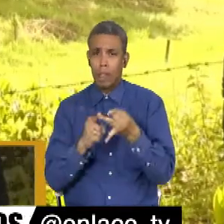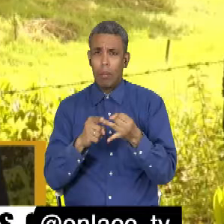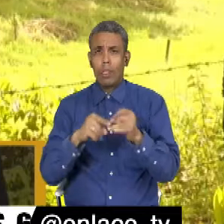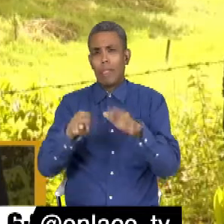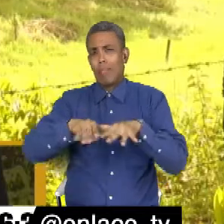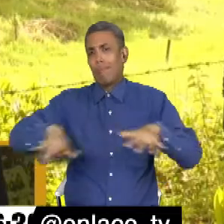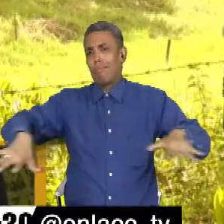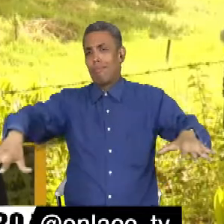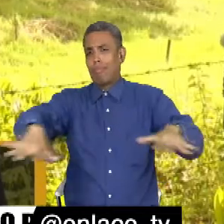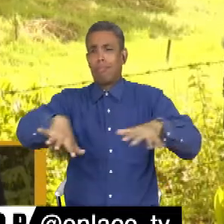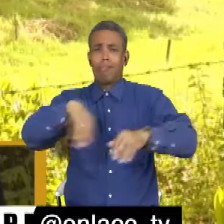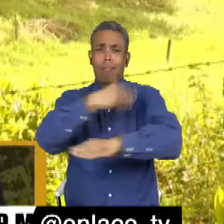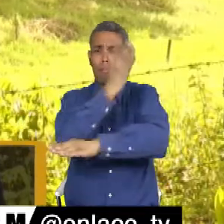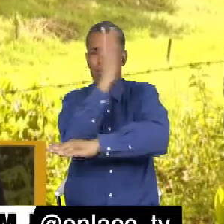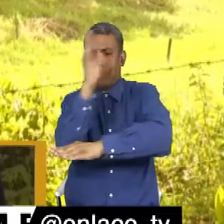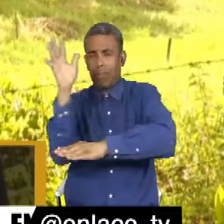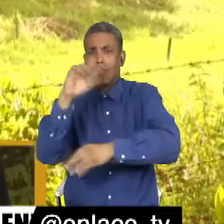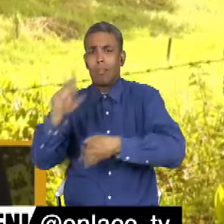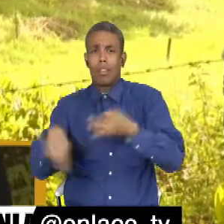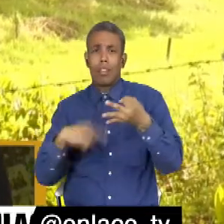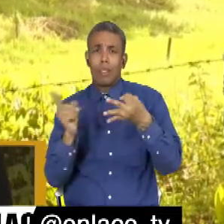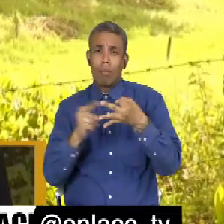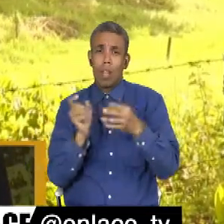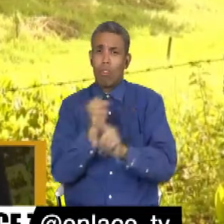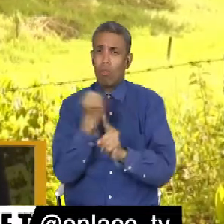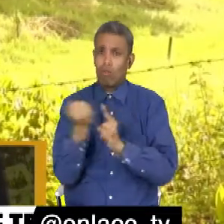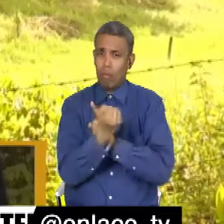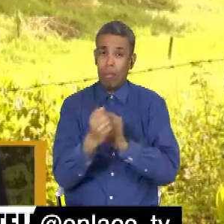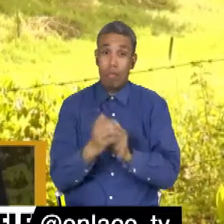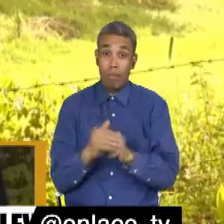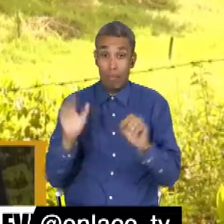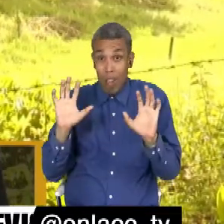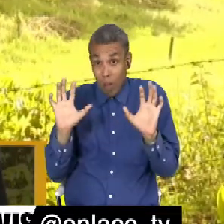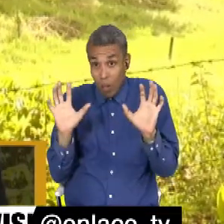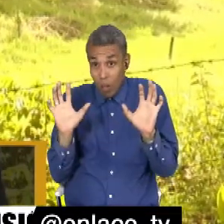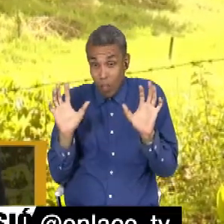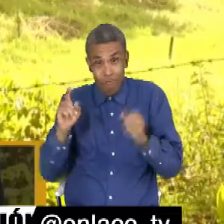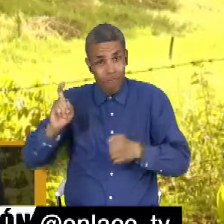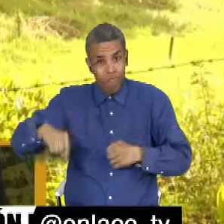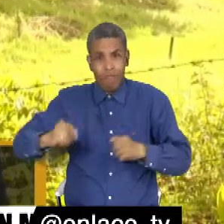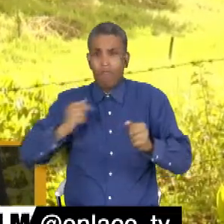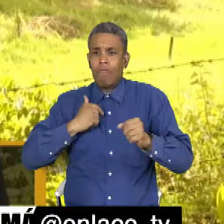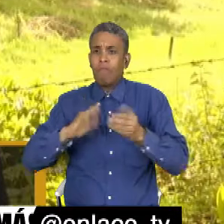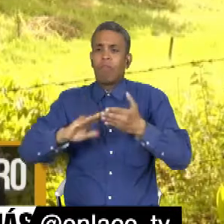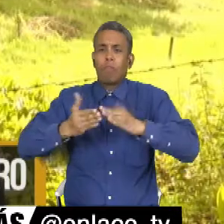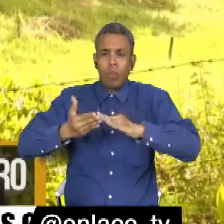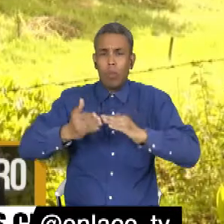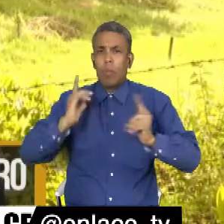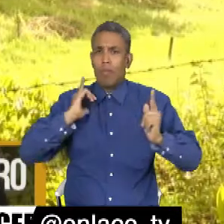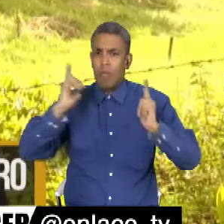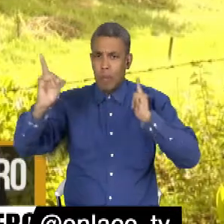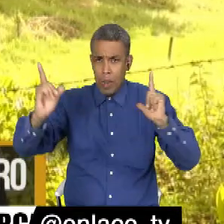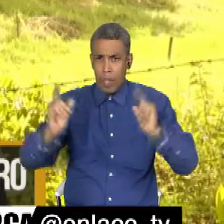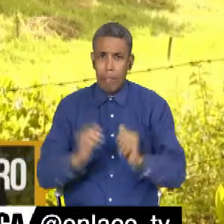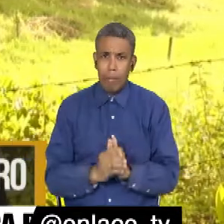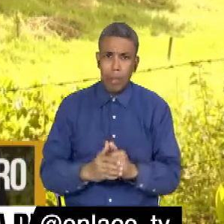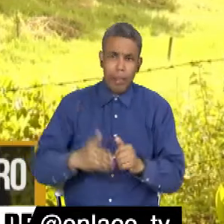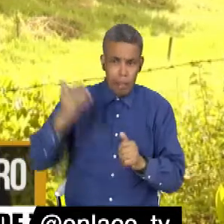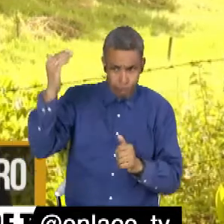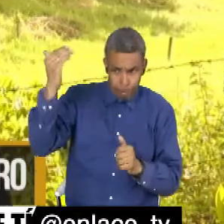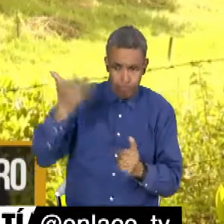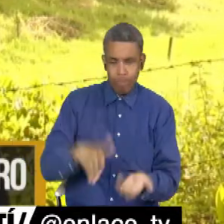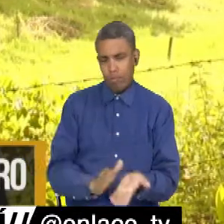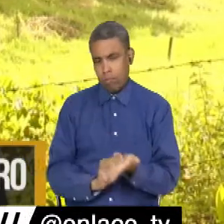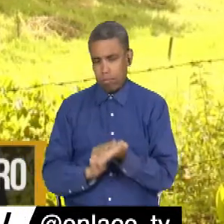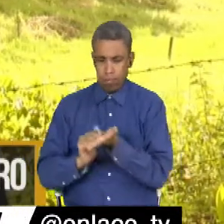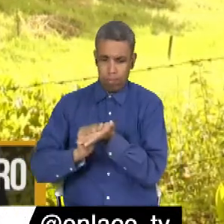incumplido Oxiandina y Ecopetrol. Y pues nos vamos a reunir con los líderes de las comunidades, vamos a escucharlos y vamos a proponer como